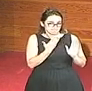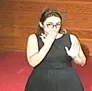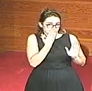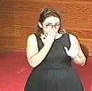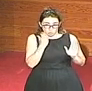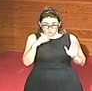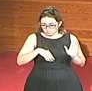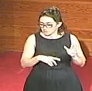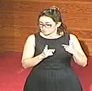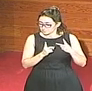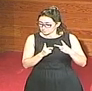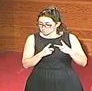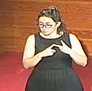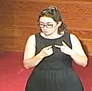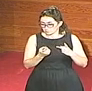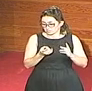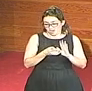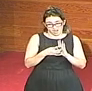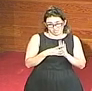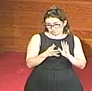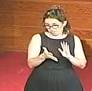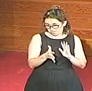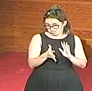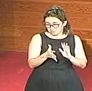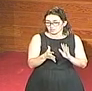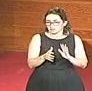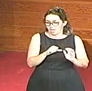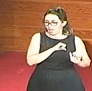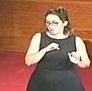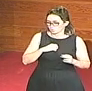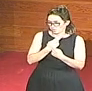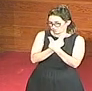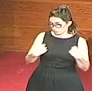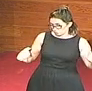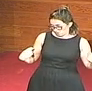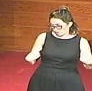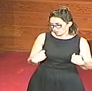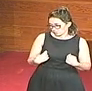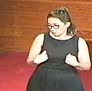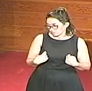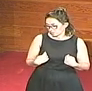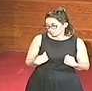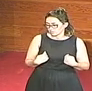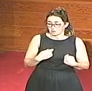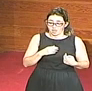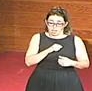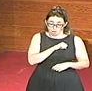Por otro lado, tenemos la precariedad y la autocensura que se deriva de esa